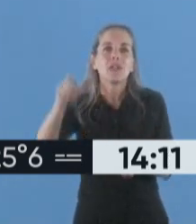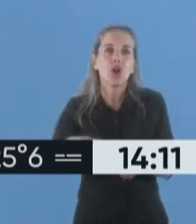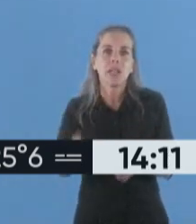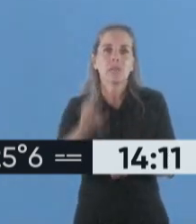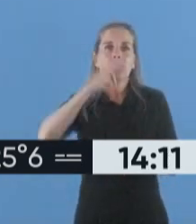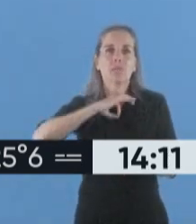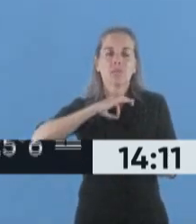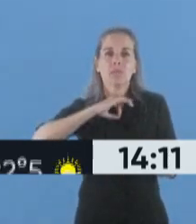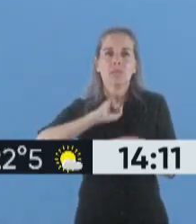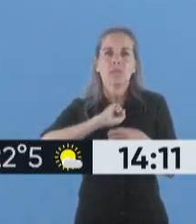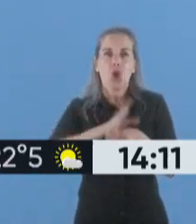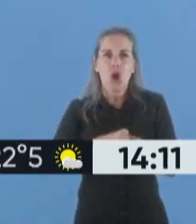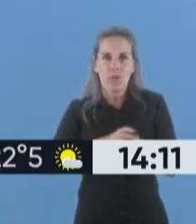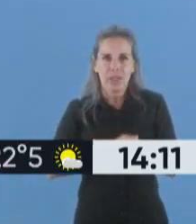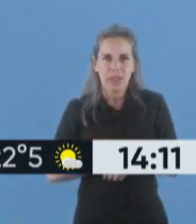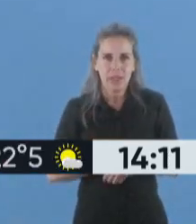contagiaron de COVID.